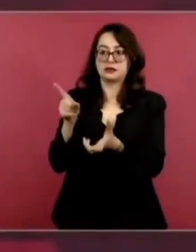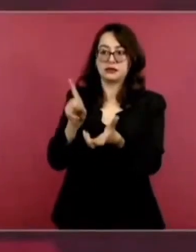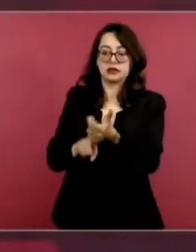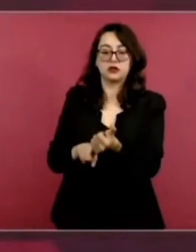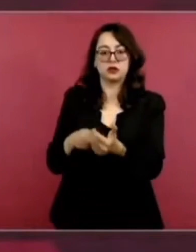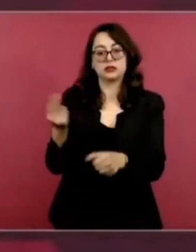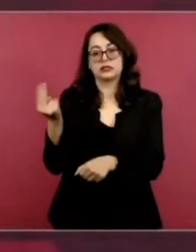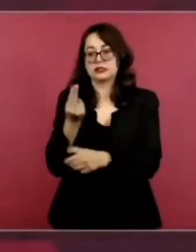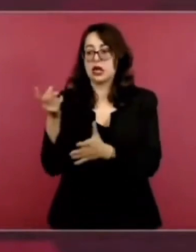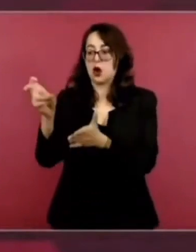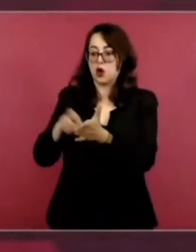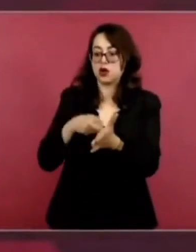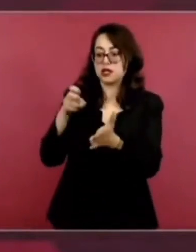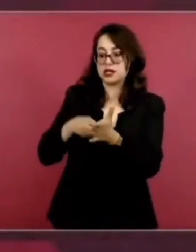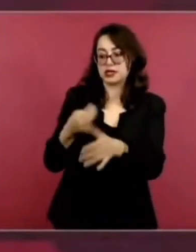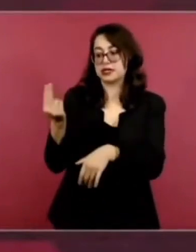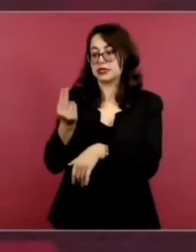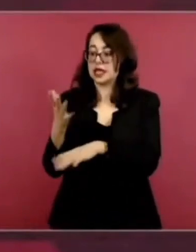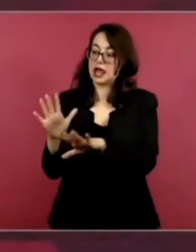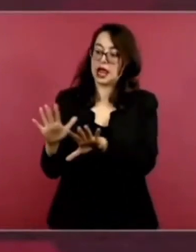encarga